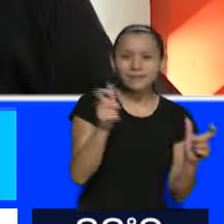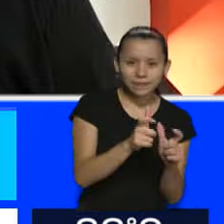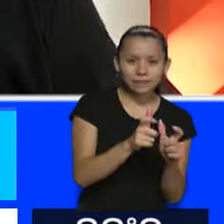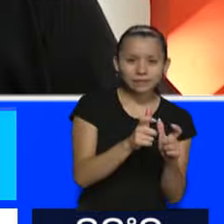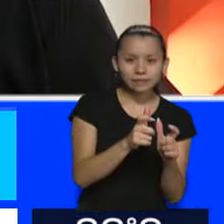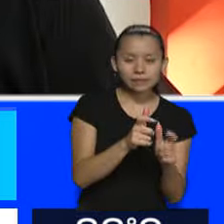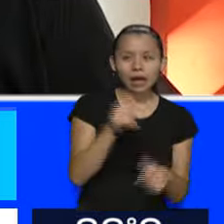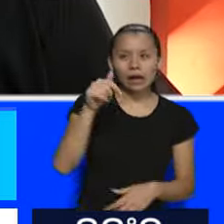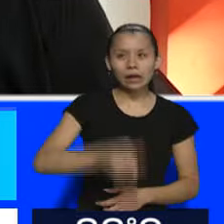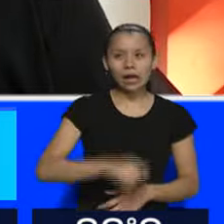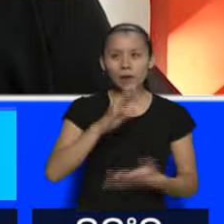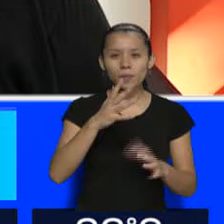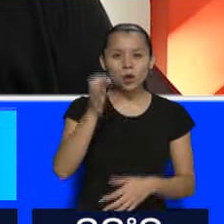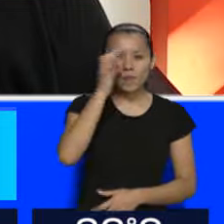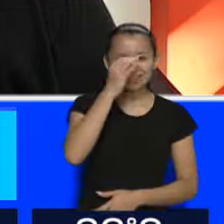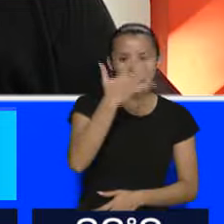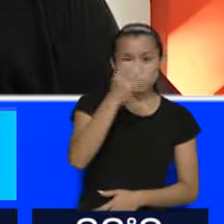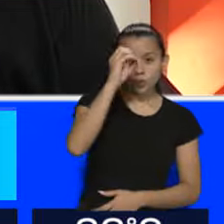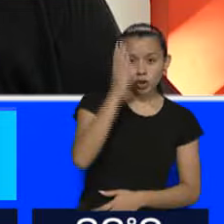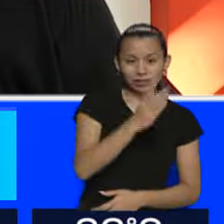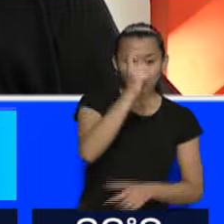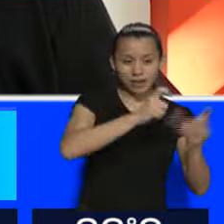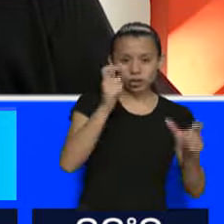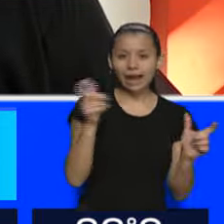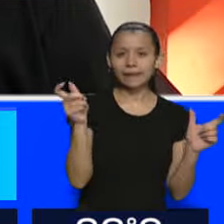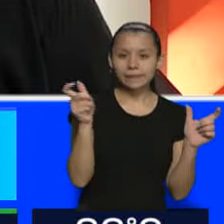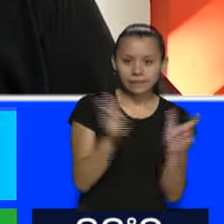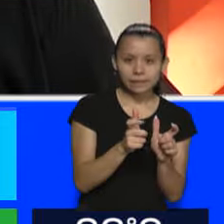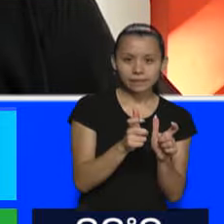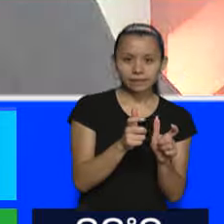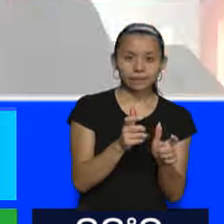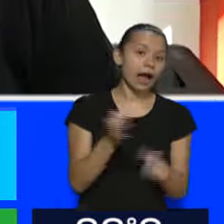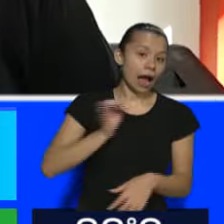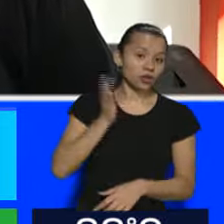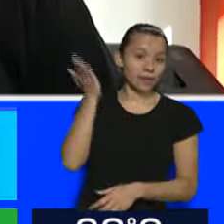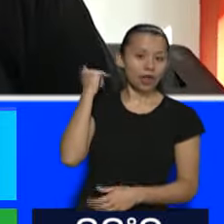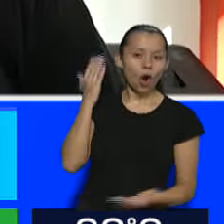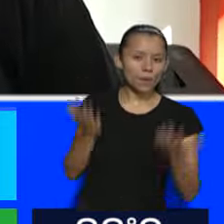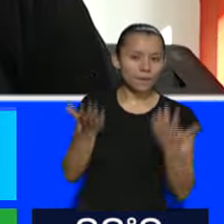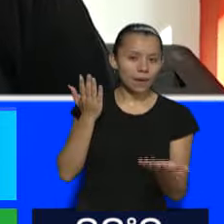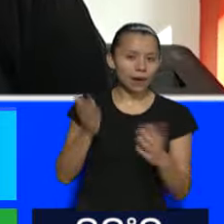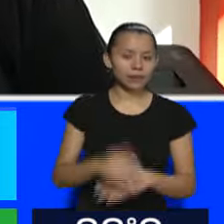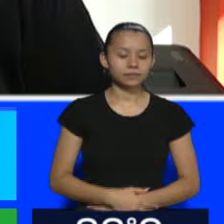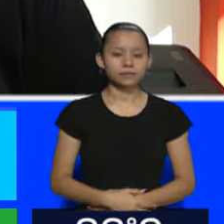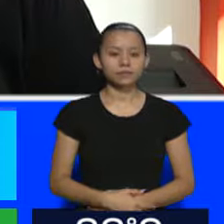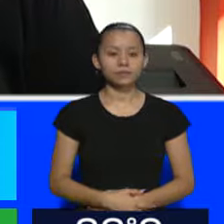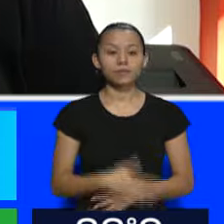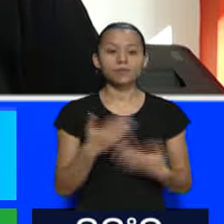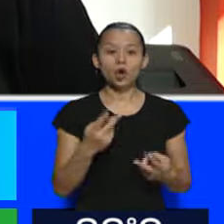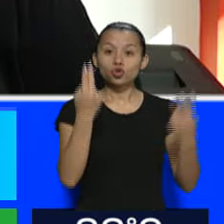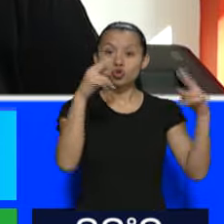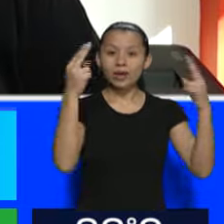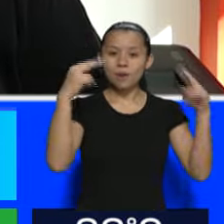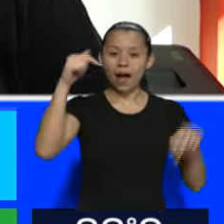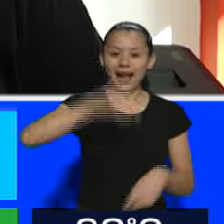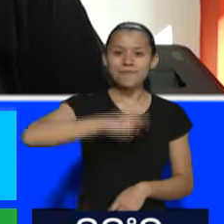Acá se ve más o menos un 25% menos de gente de lo que fue el año pasado. ¿Ha aumentado ese turismo local? O sea, quizás